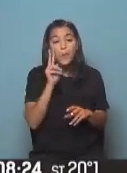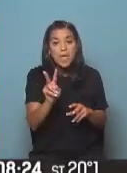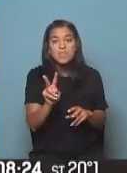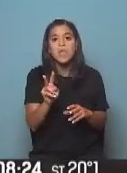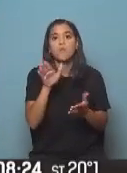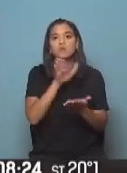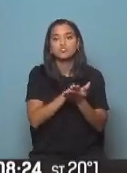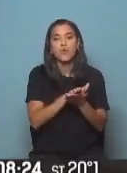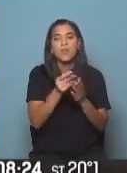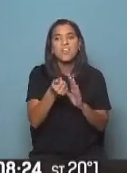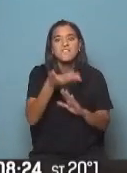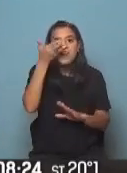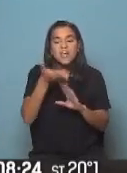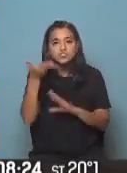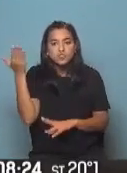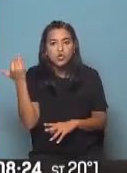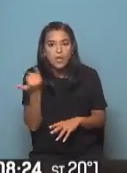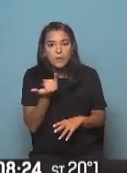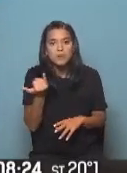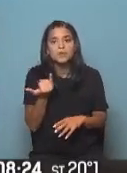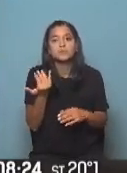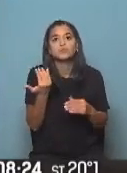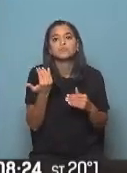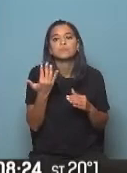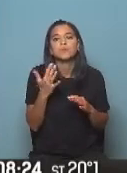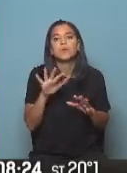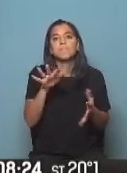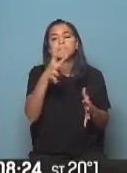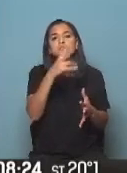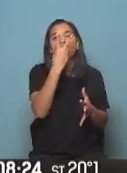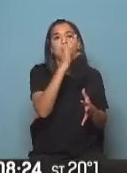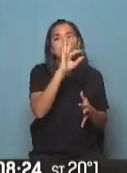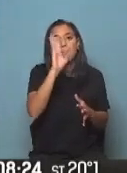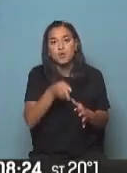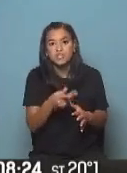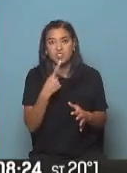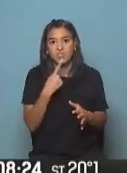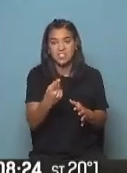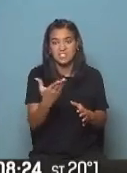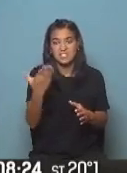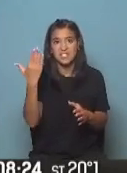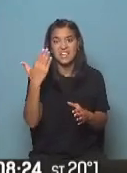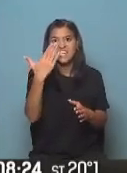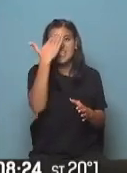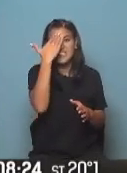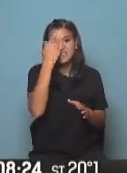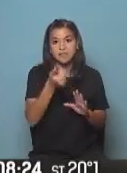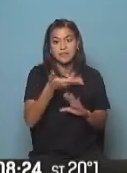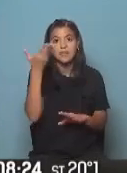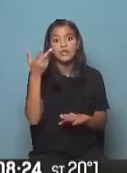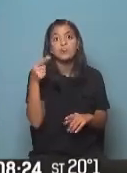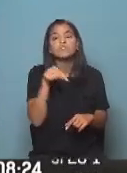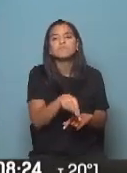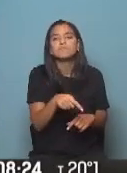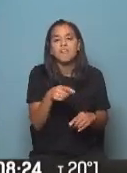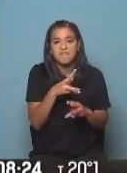de inflación que había. Supuestamente eran alrededor del 20% y la meta de inflación era del 15%. Terminamos en